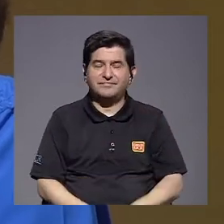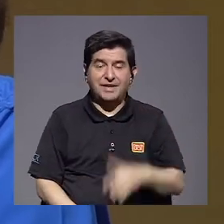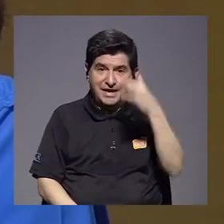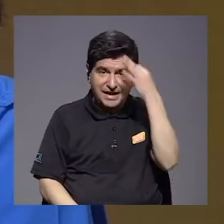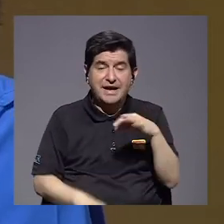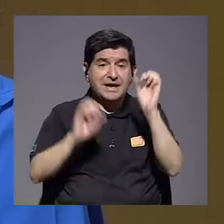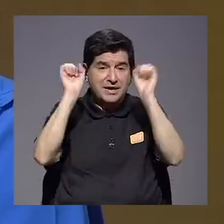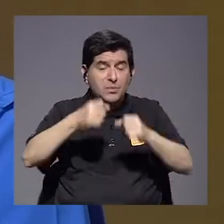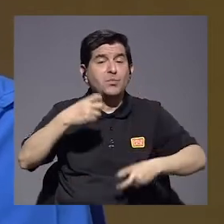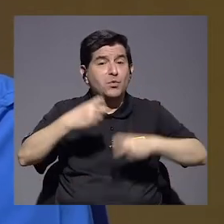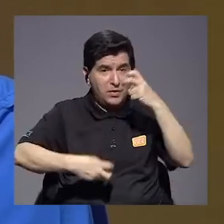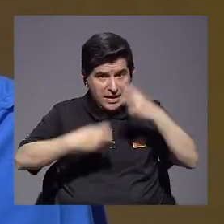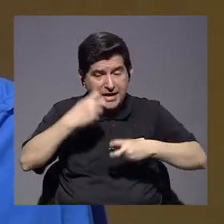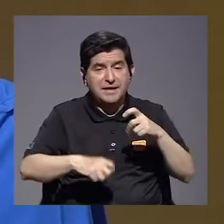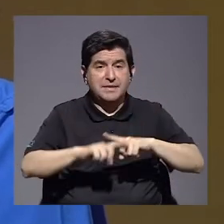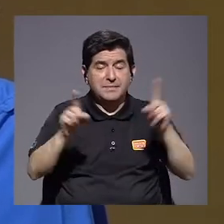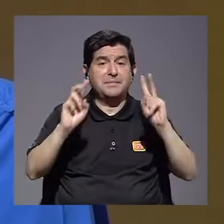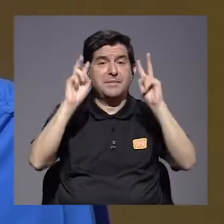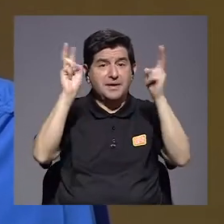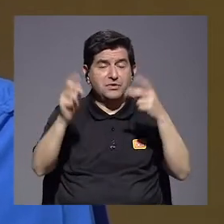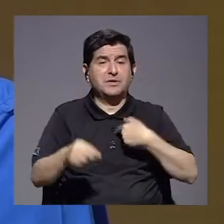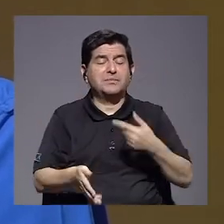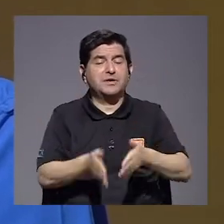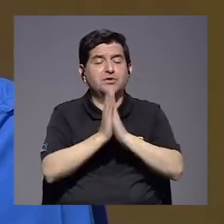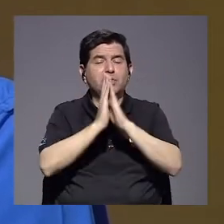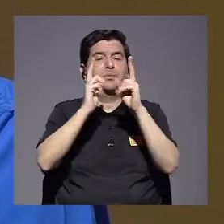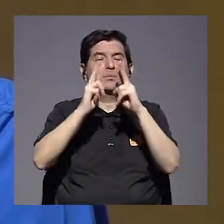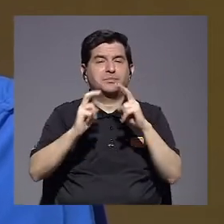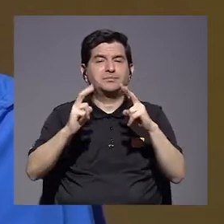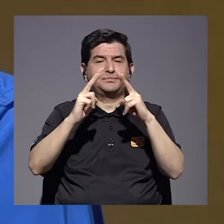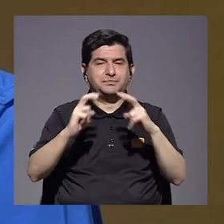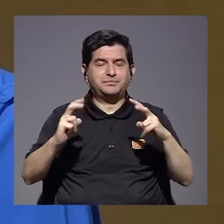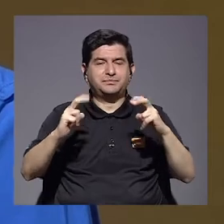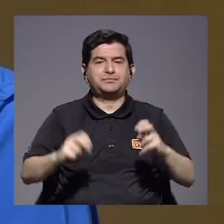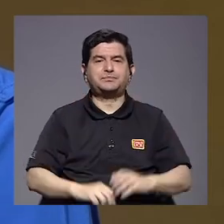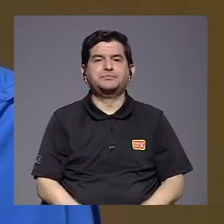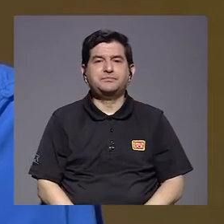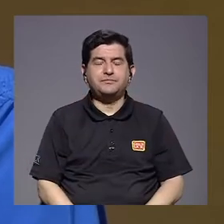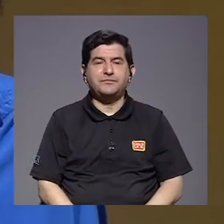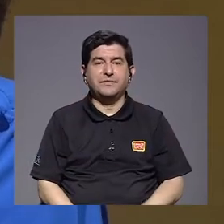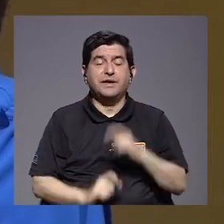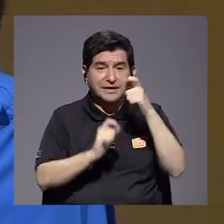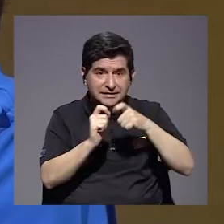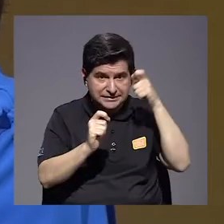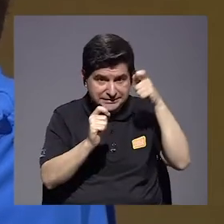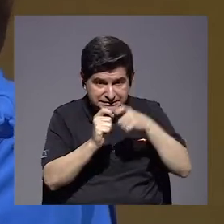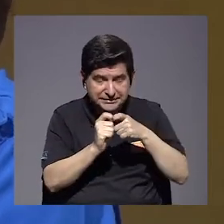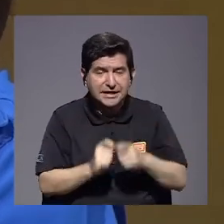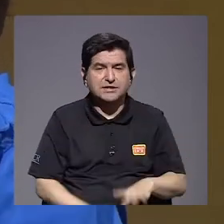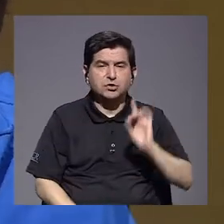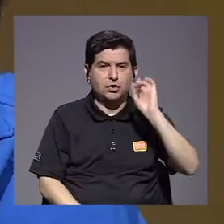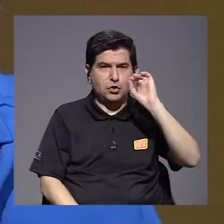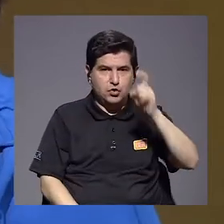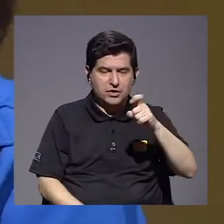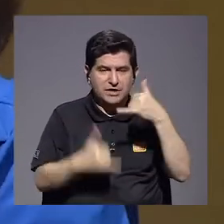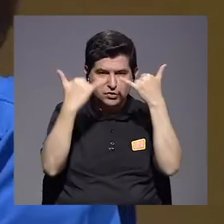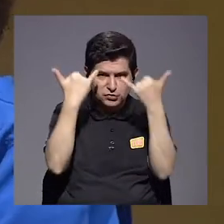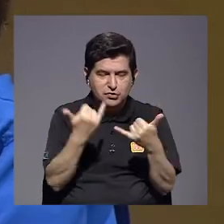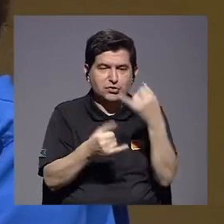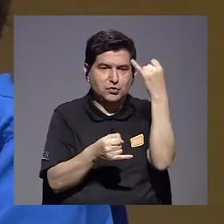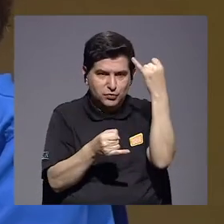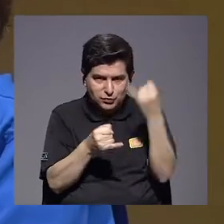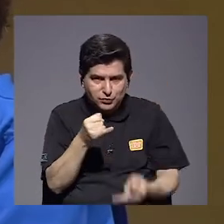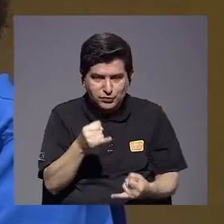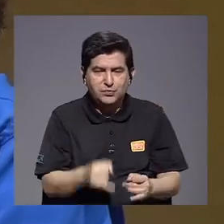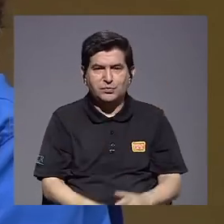creo que puede ser ese el problema, pero es un tema que voy a pedir revisar. Pero propiamente y bajo un diagnóstico que ya